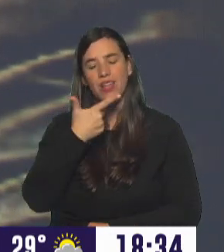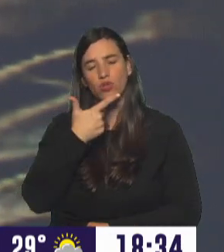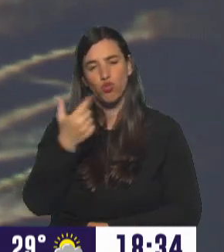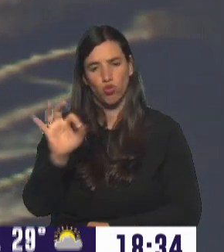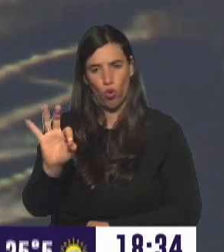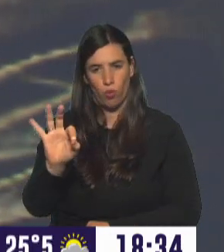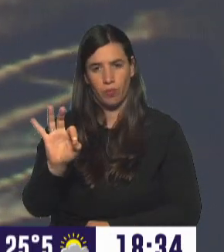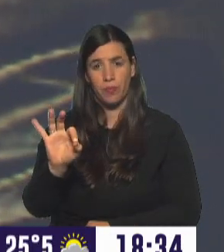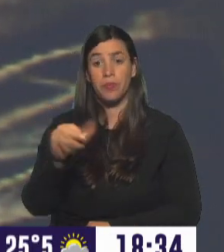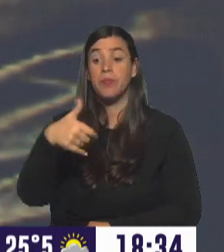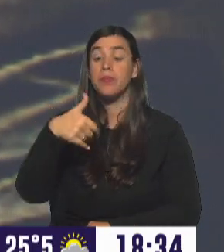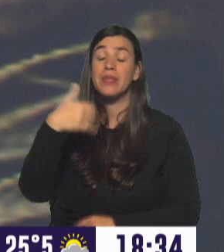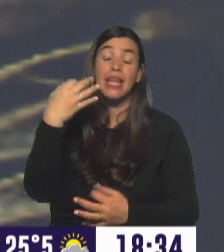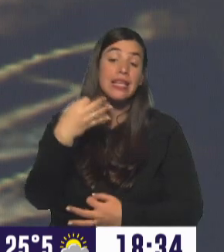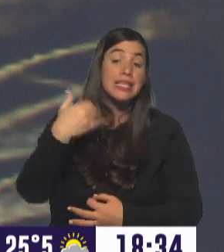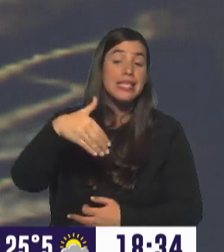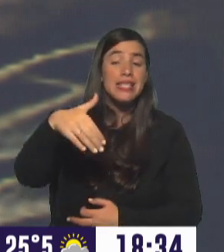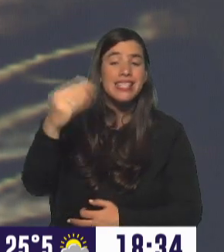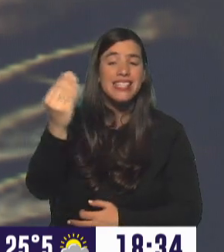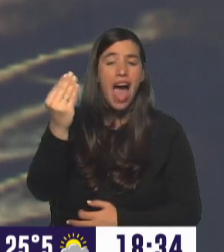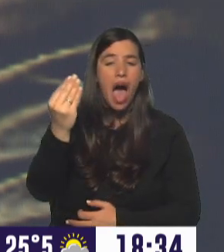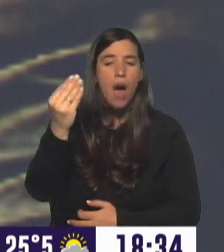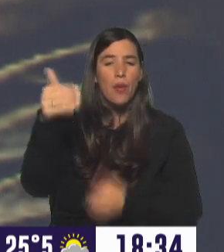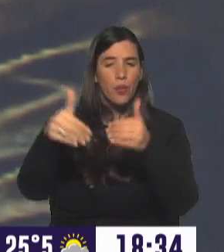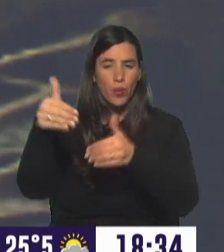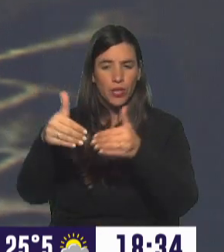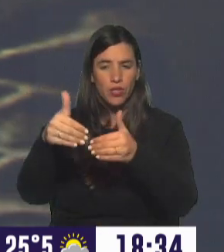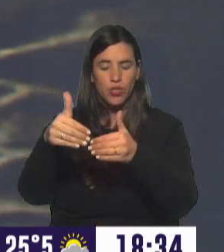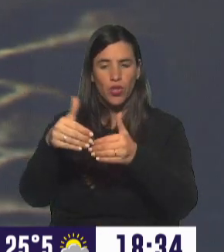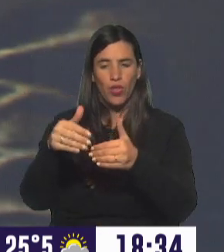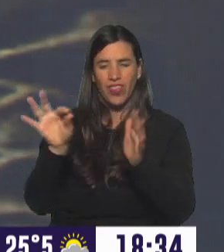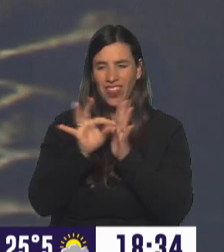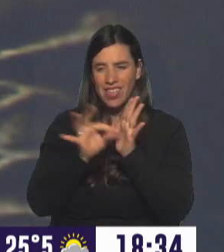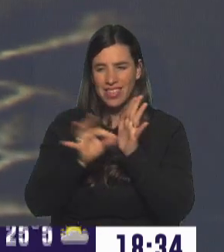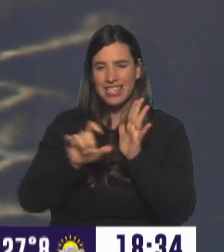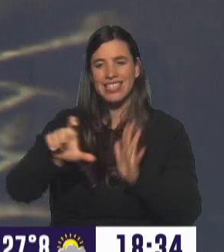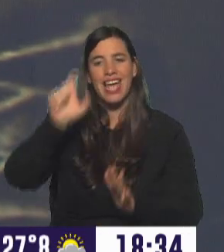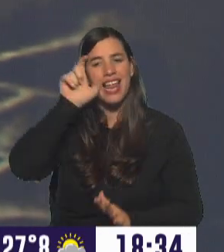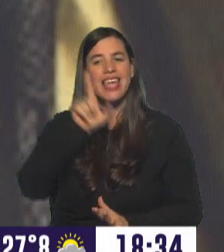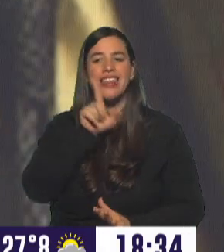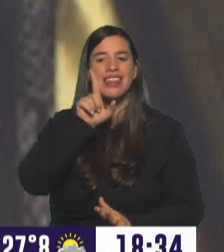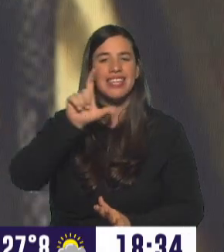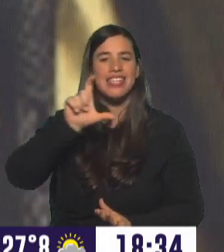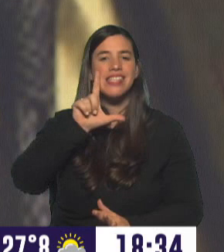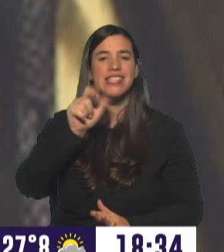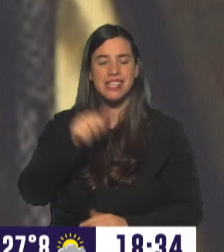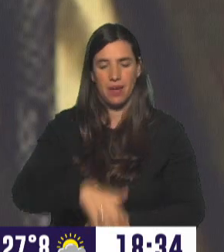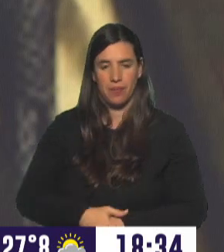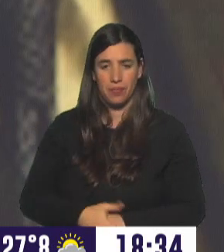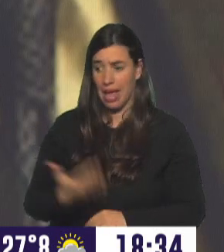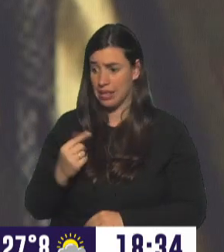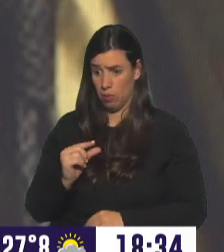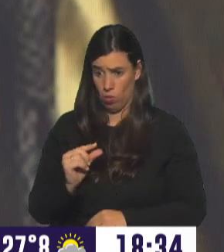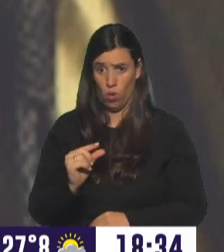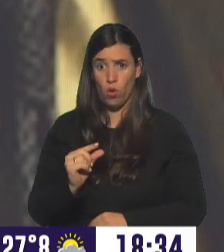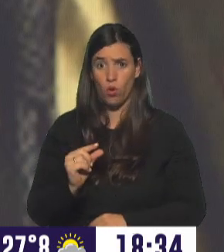votación sería en unos días, el sábado. Los detalles nos cuenta Leticia Martínez. Leticia, esto acaba de pasar. Él expuso recién sus